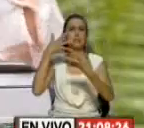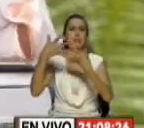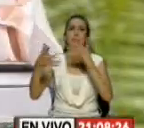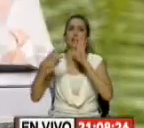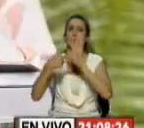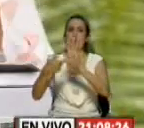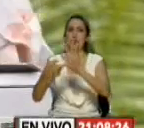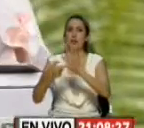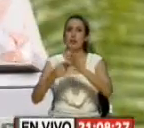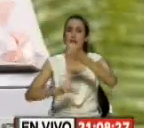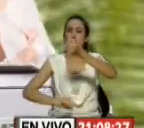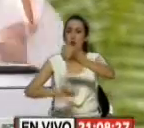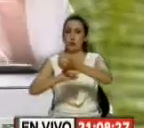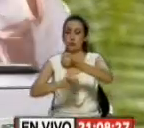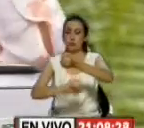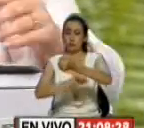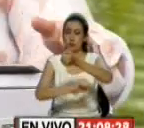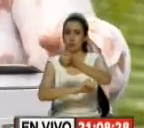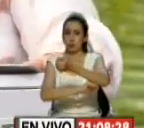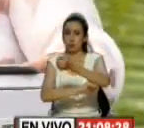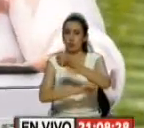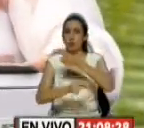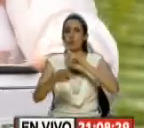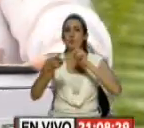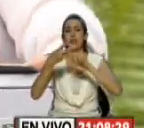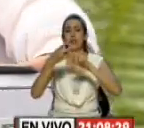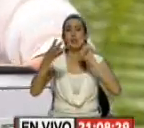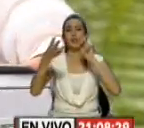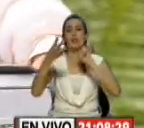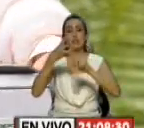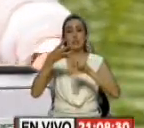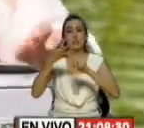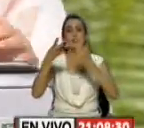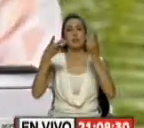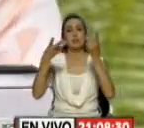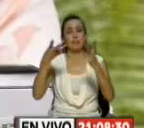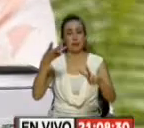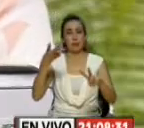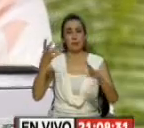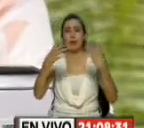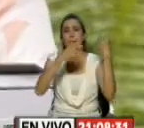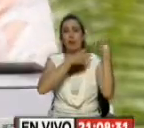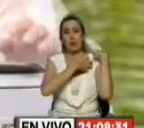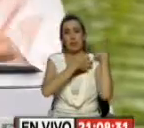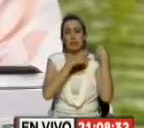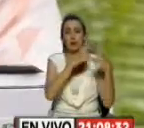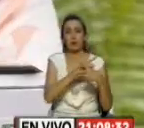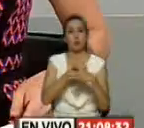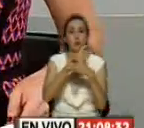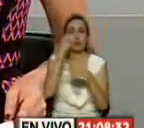la sostenibilidad de un sistema en su beneficio y, por supuesto, que la garantía de los derechos.